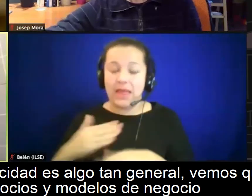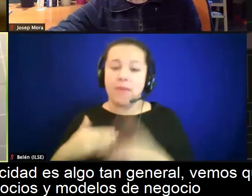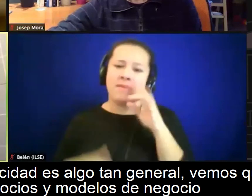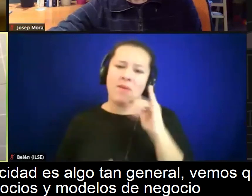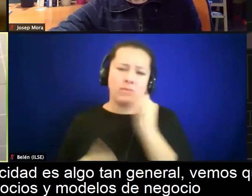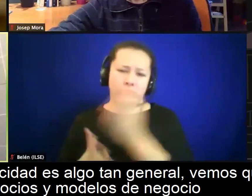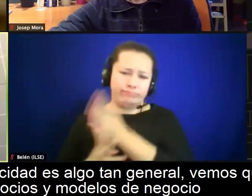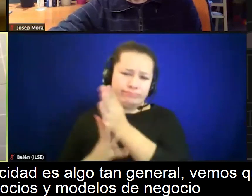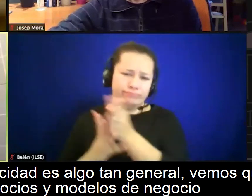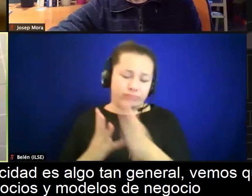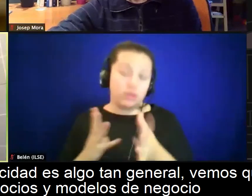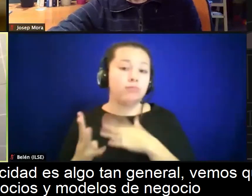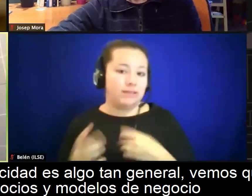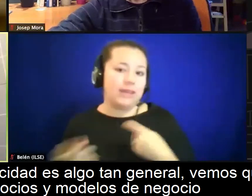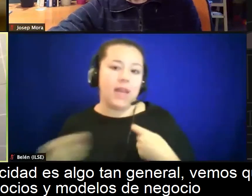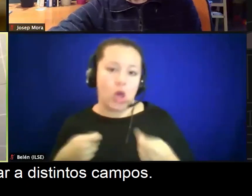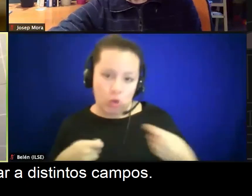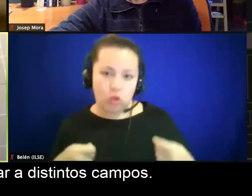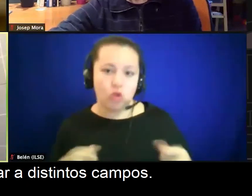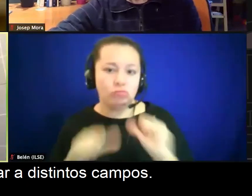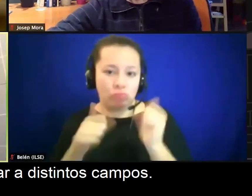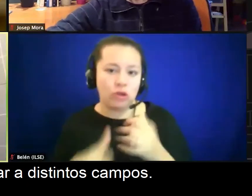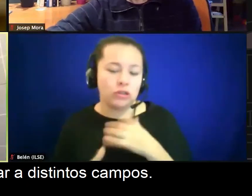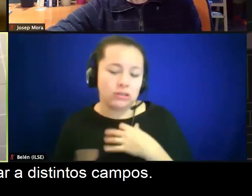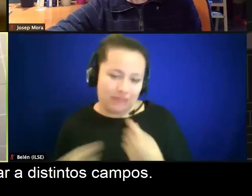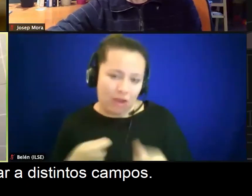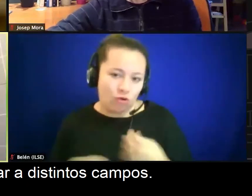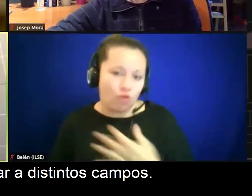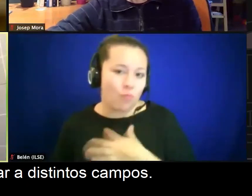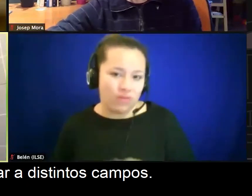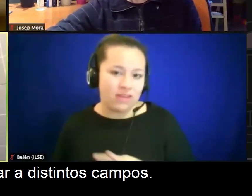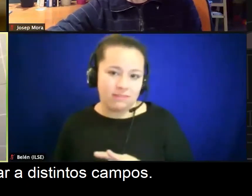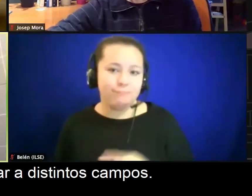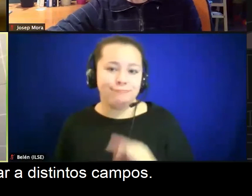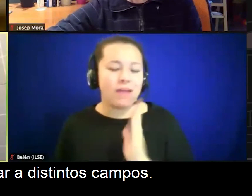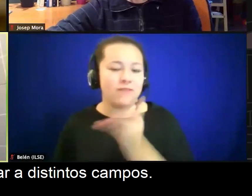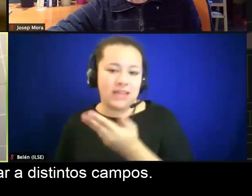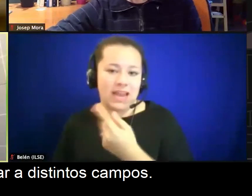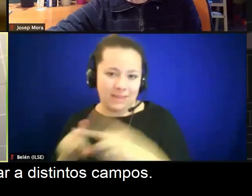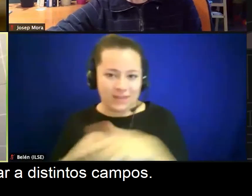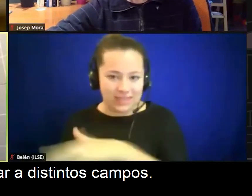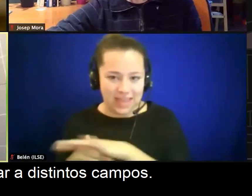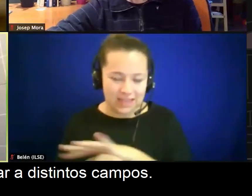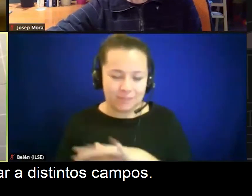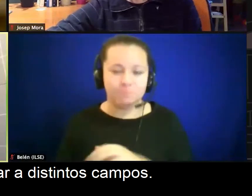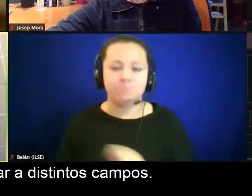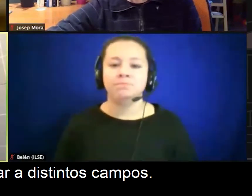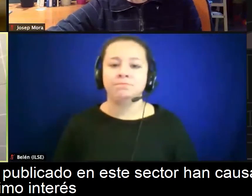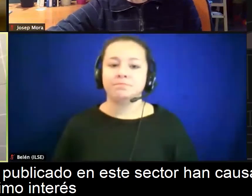de negocios y modelos de negocios que pueden afectar a distintos campos. Y al